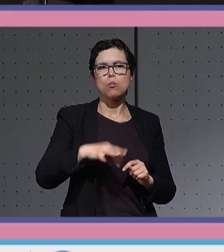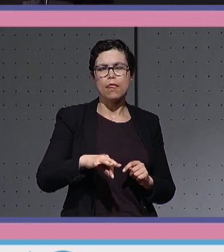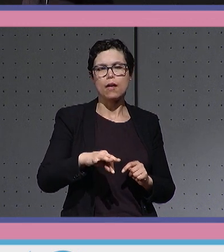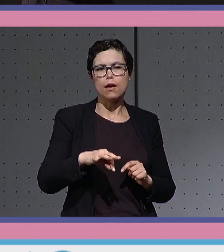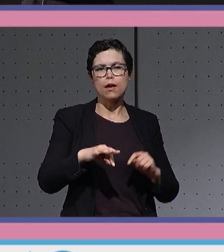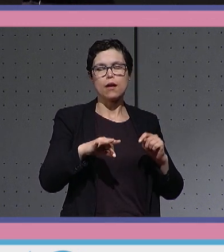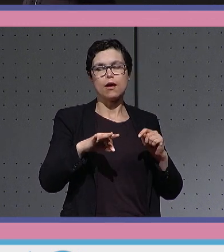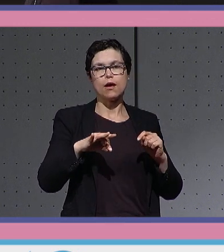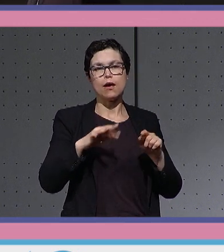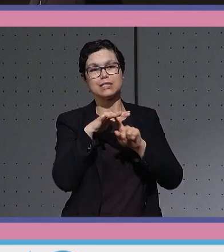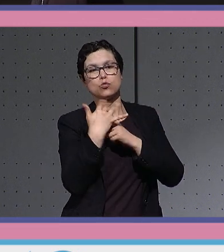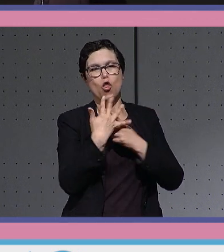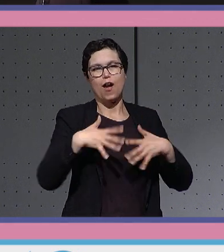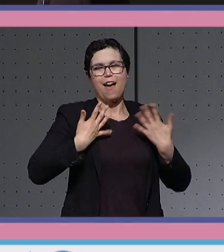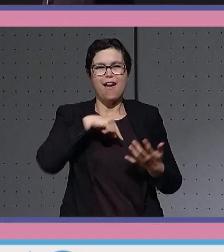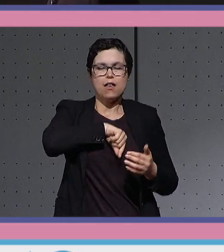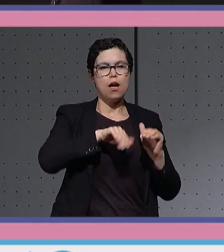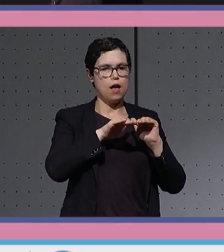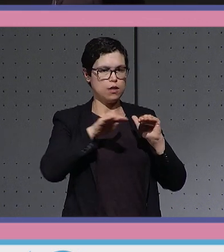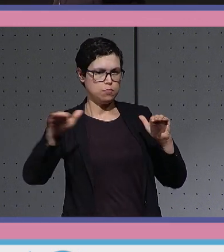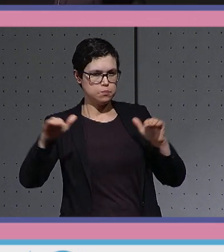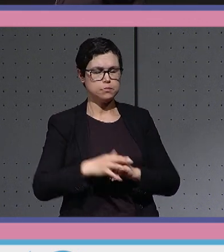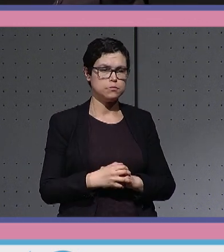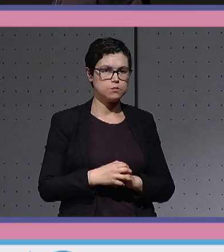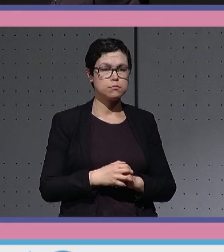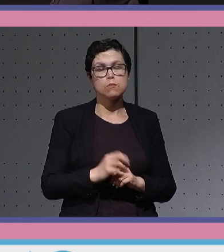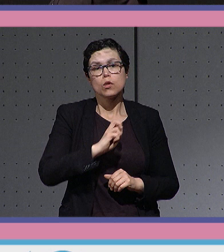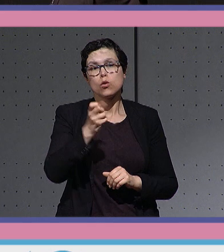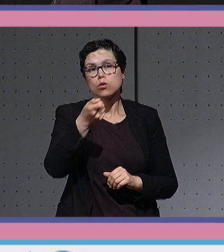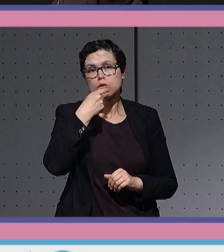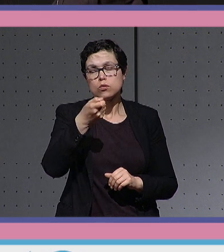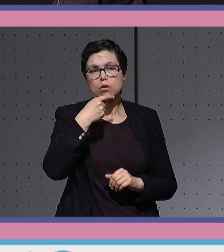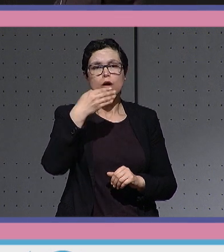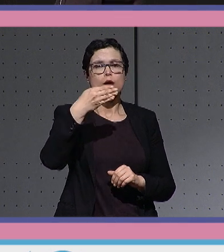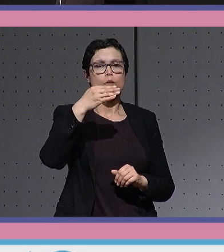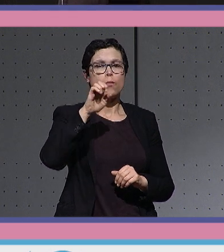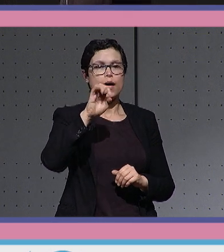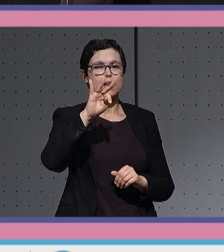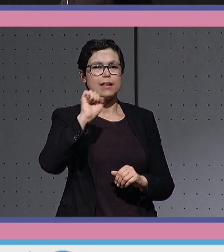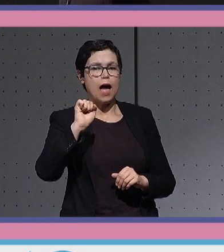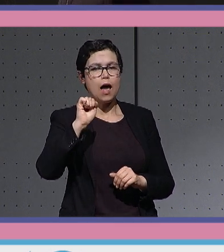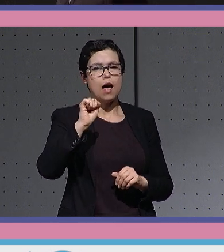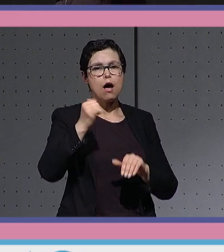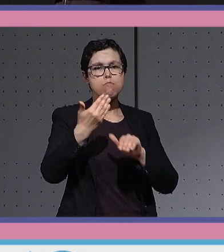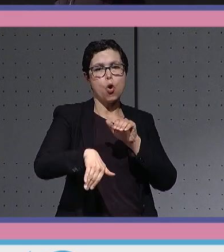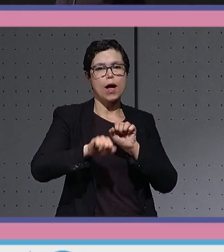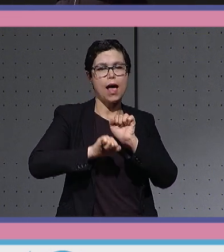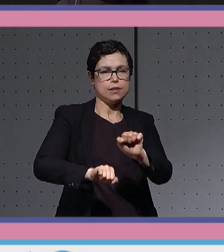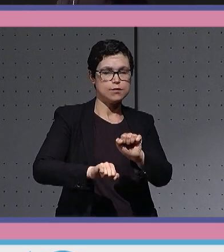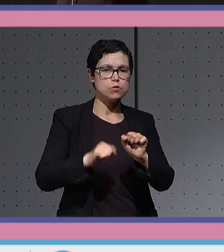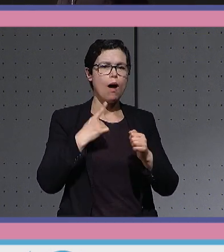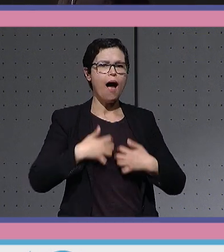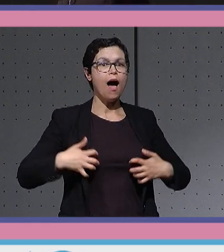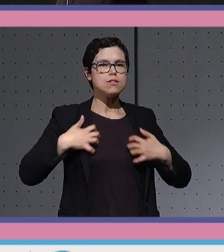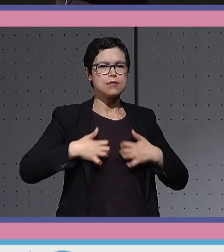estabilizadores del estado de ánimos. Y otras medicaciones, como por ejemplo los betabloqueantes, que lo que hacen es disminuir la sensación subjetiva de ansiedad,